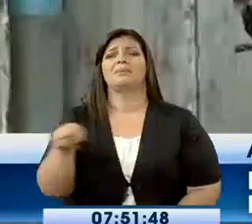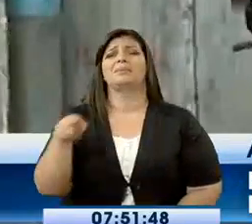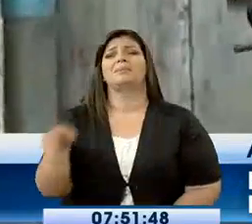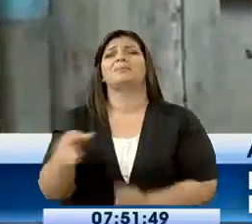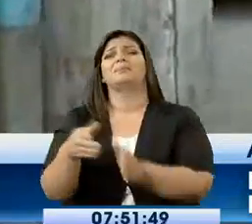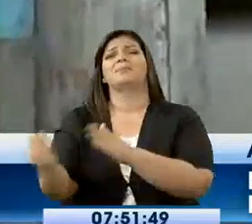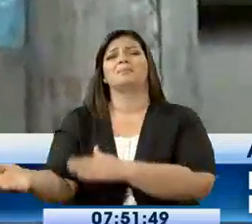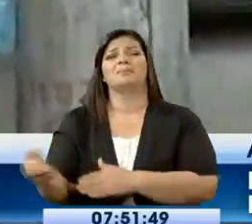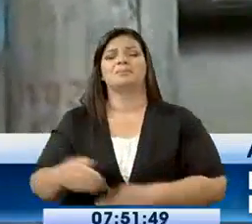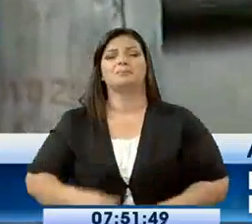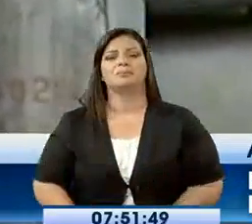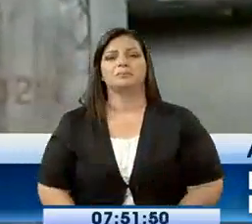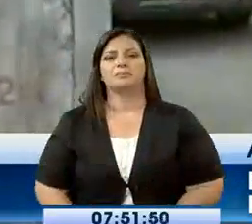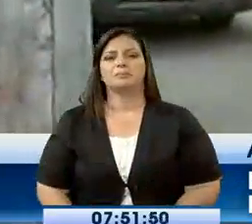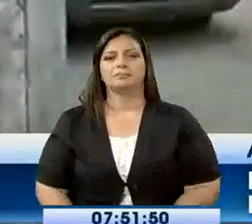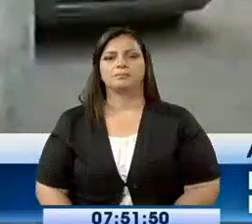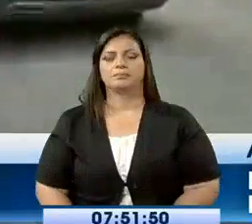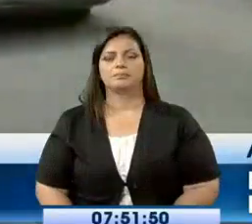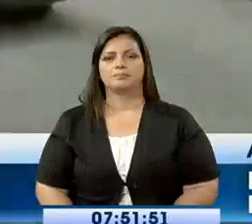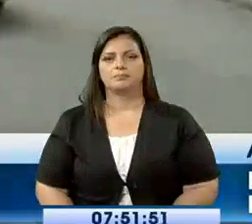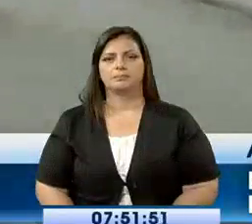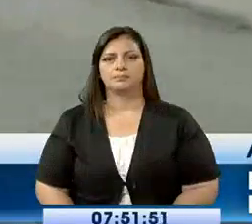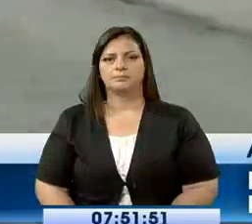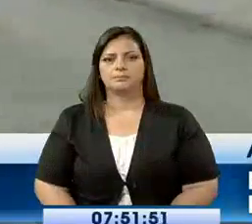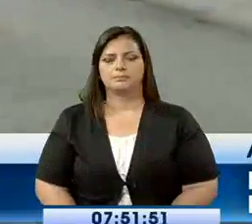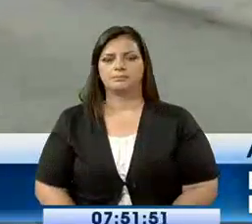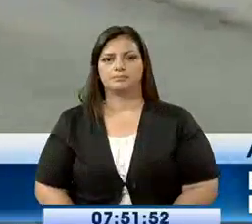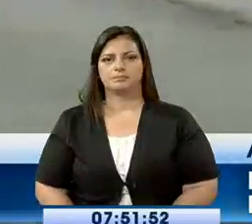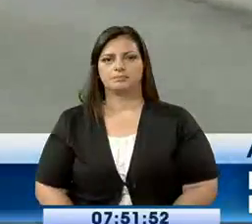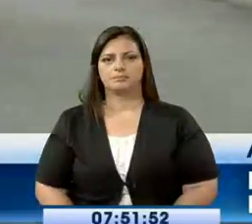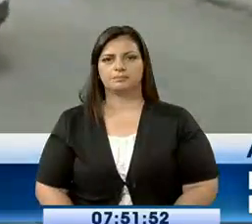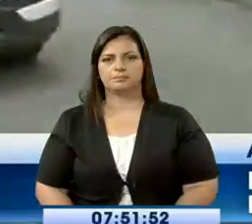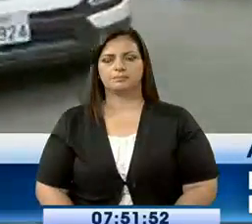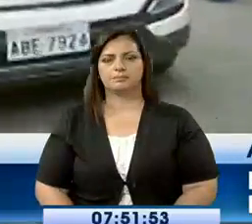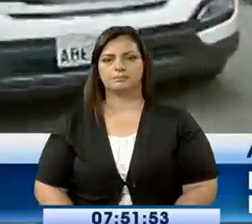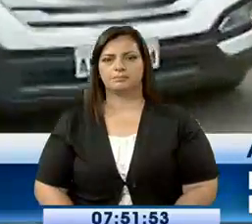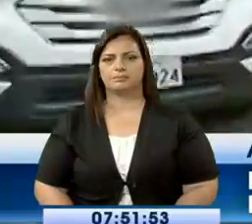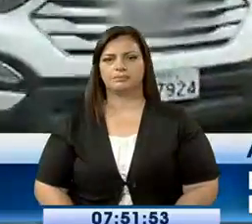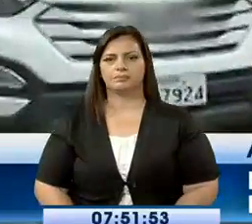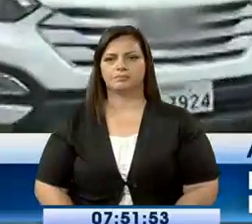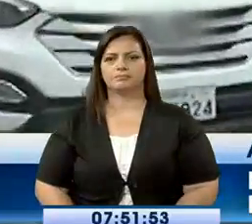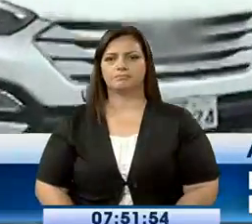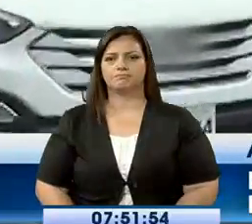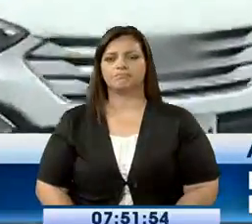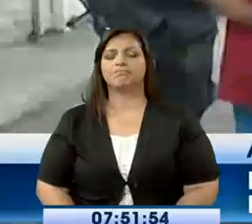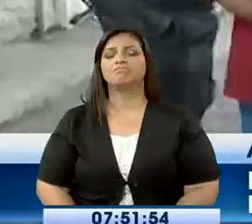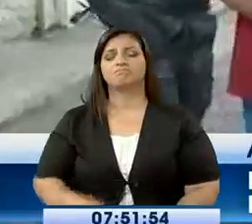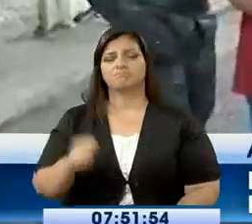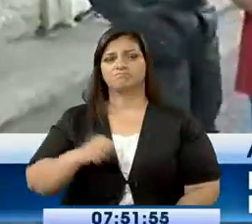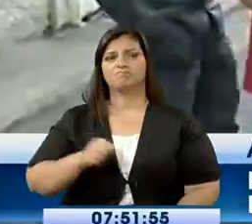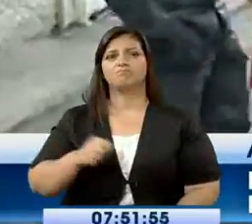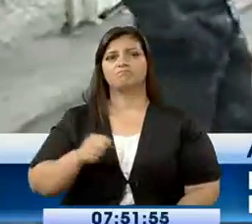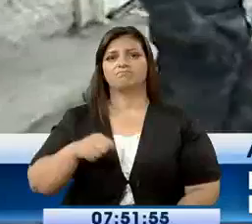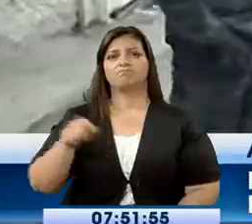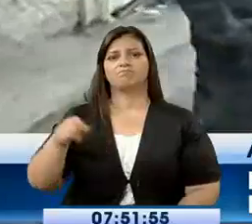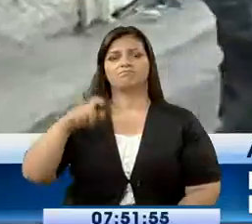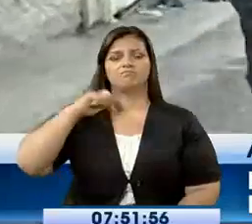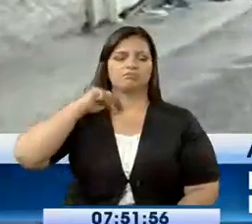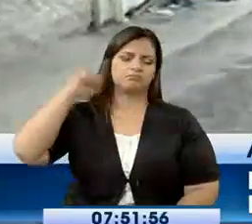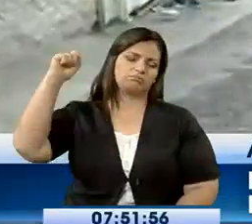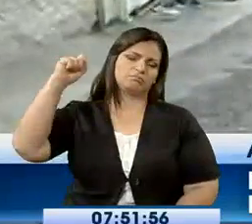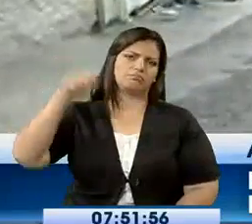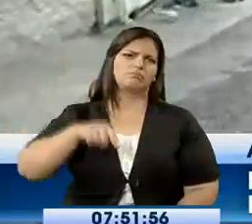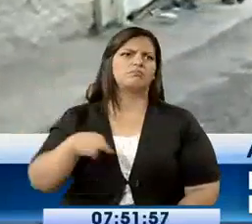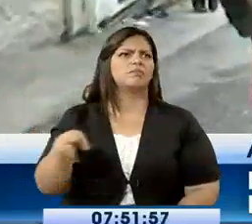el joven. Venimos y en realidad se le encontró ya ahorcado. El fallecido laboraba como agente